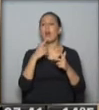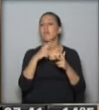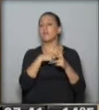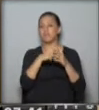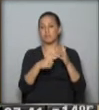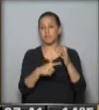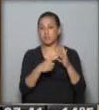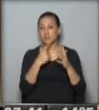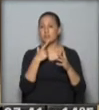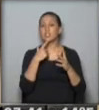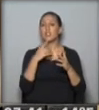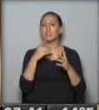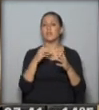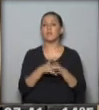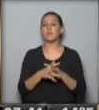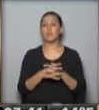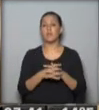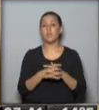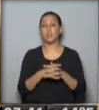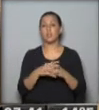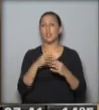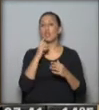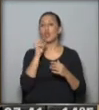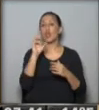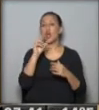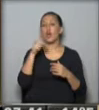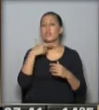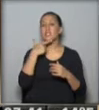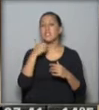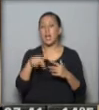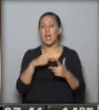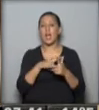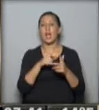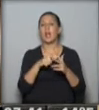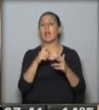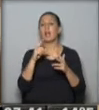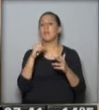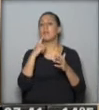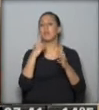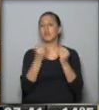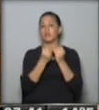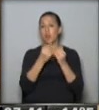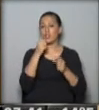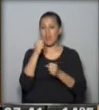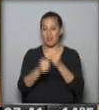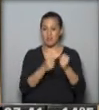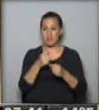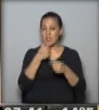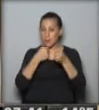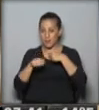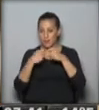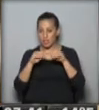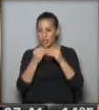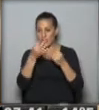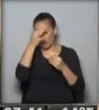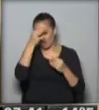Austral, Interrao, Corsán, Corbiam, Queiroz, Robela, Carranza y Comercial del Plata.